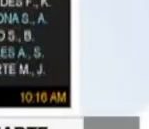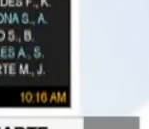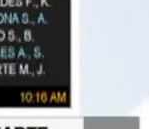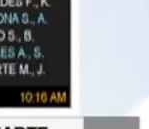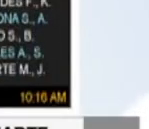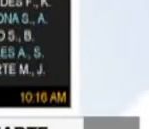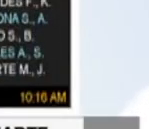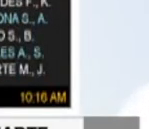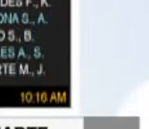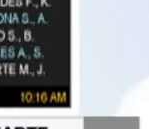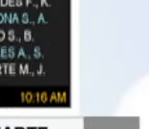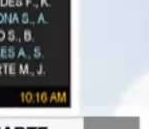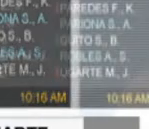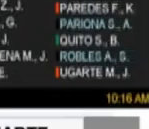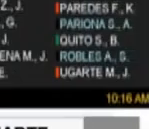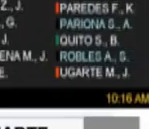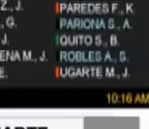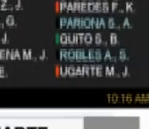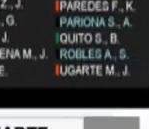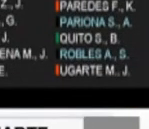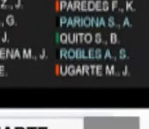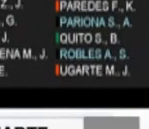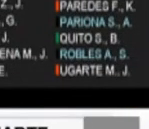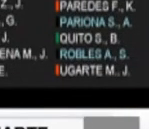Votación cerrada.